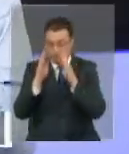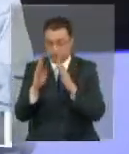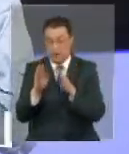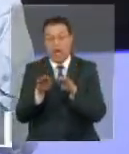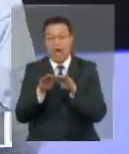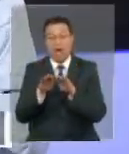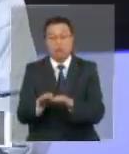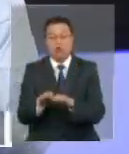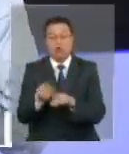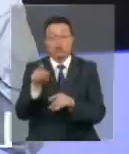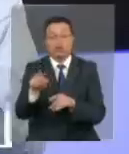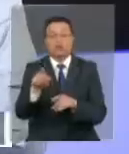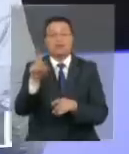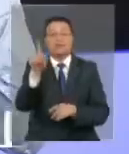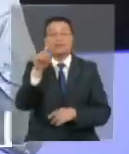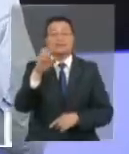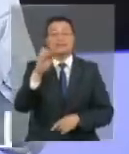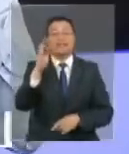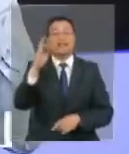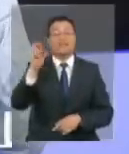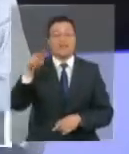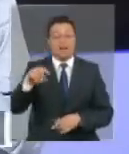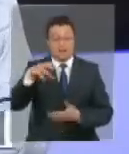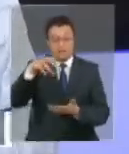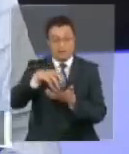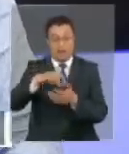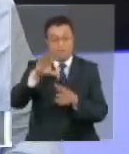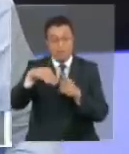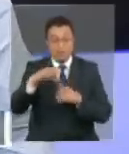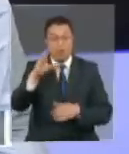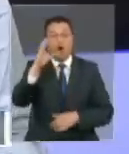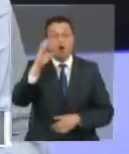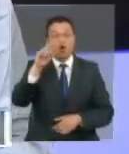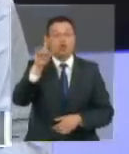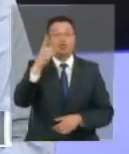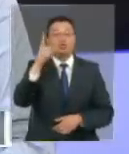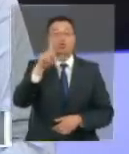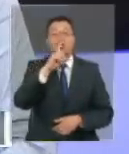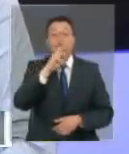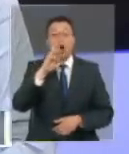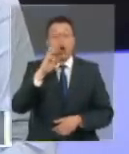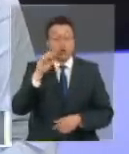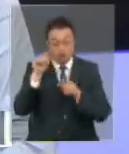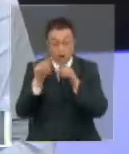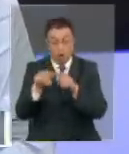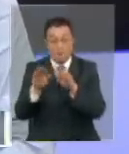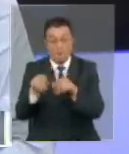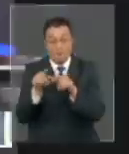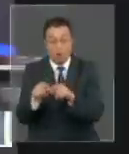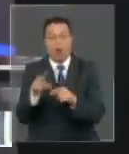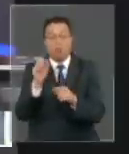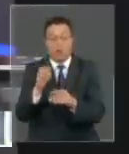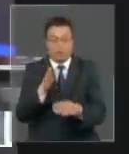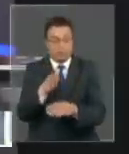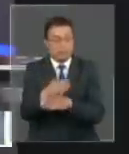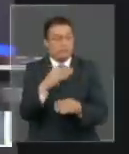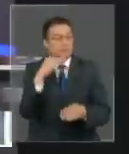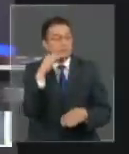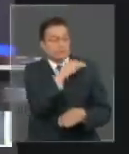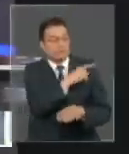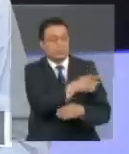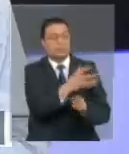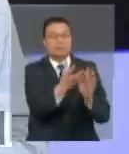apoyo en los SESFAM, en las farmacias de los mismos consultorios, donde los vecinos puedan retirar de manera inmediata